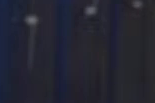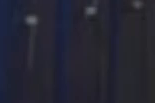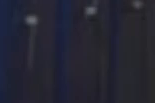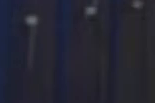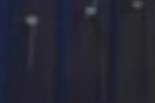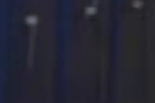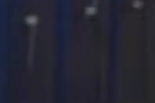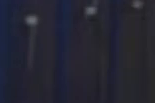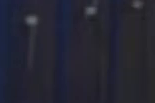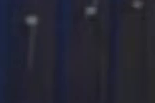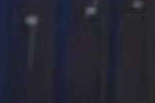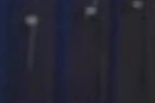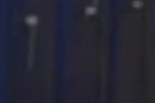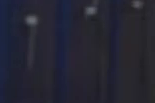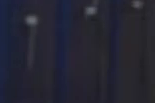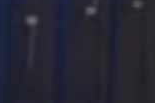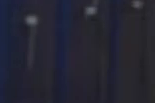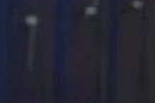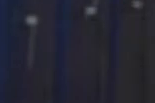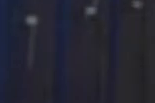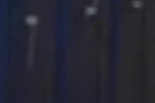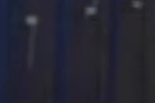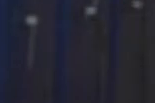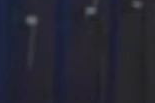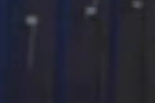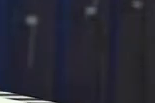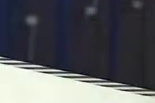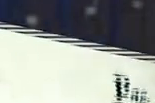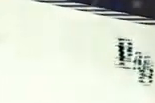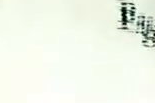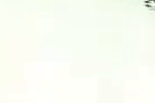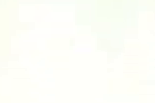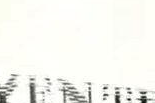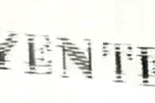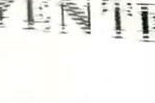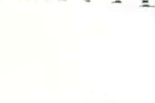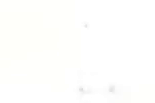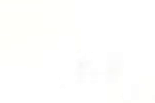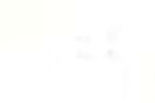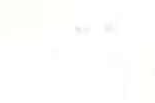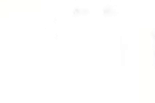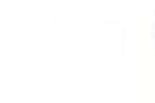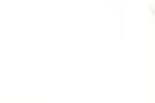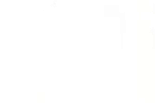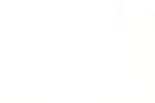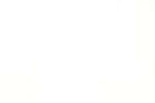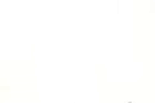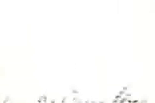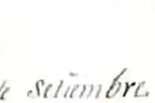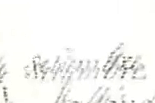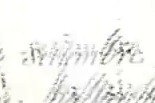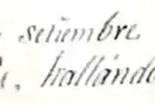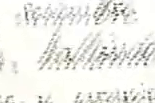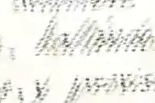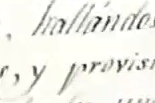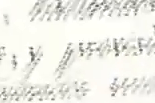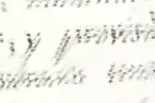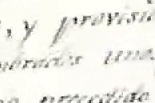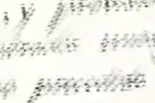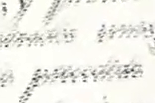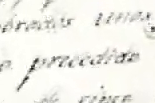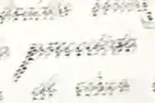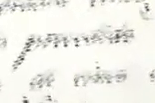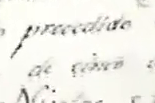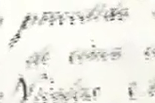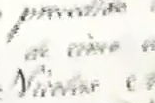Perú. Esta joya documental, el acta de instalación del primer Congreso Constituyente,